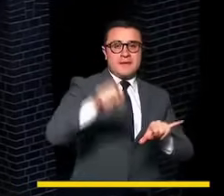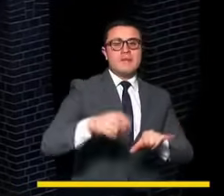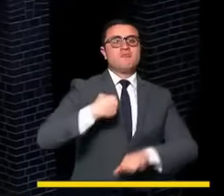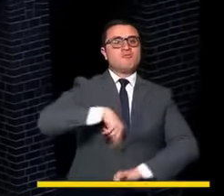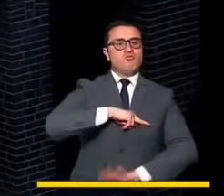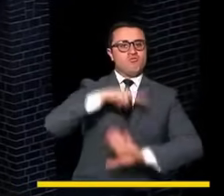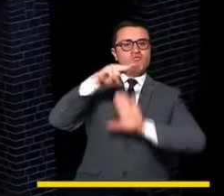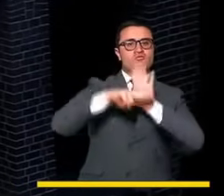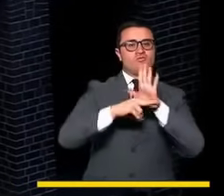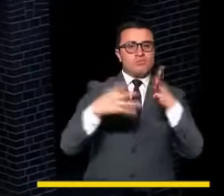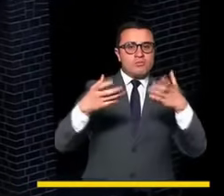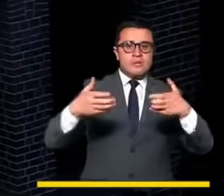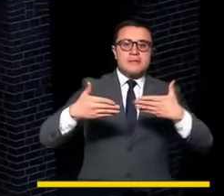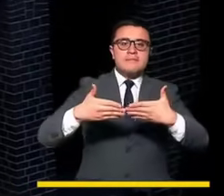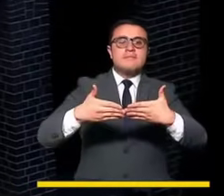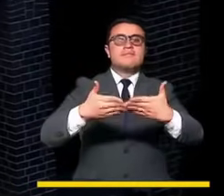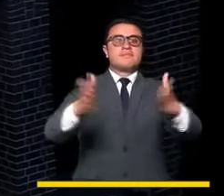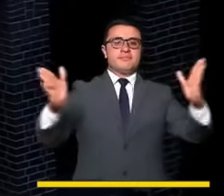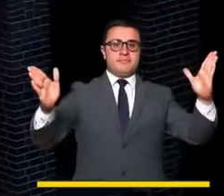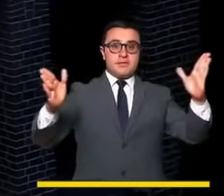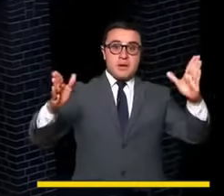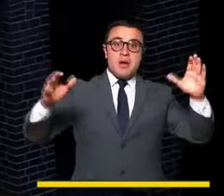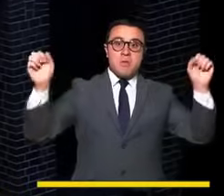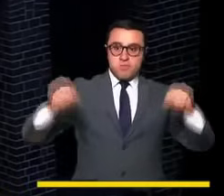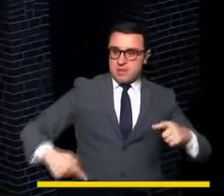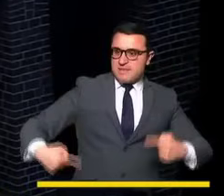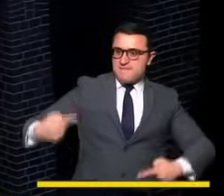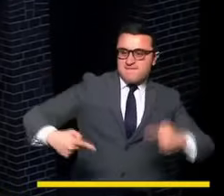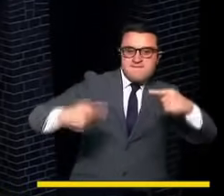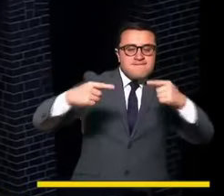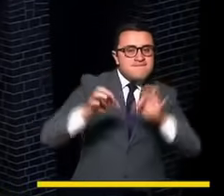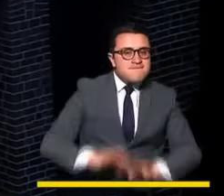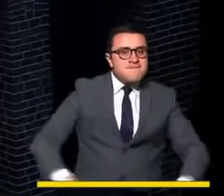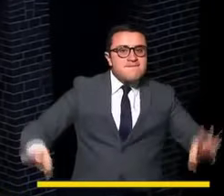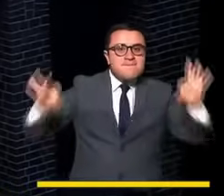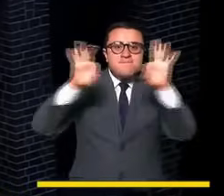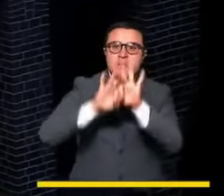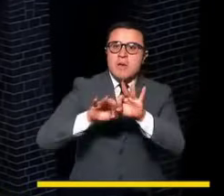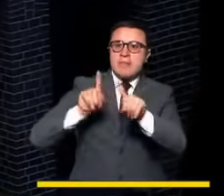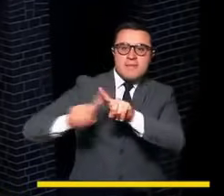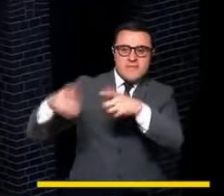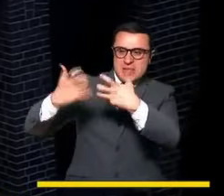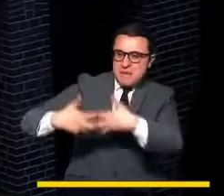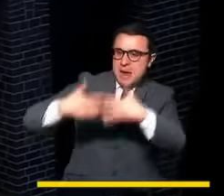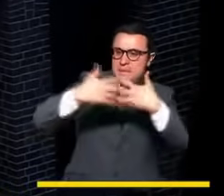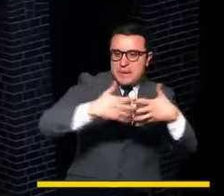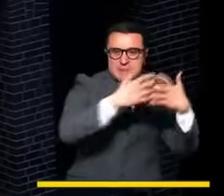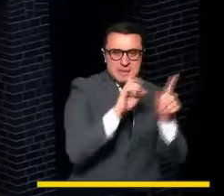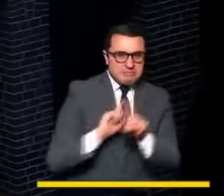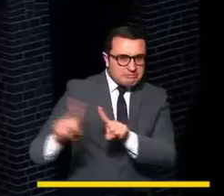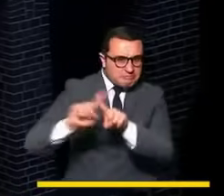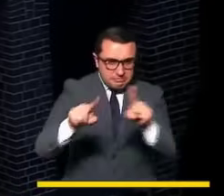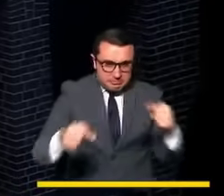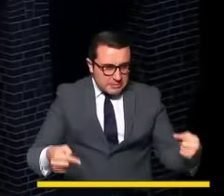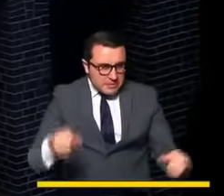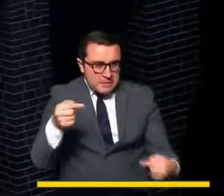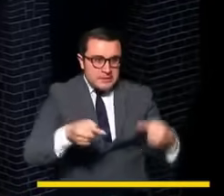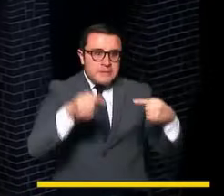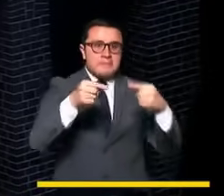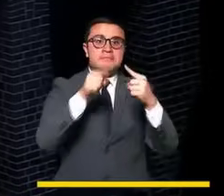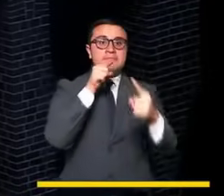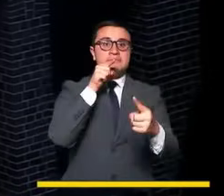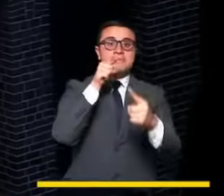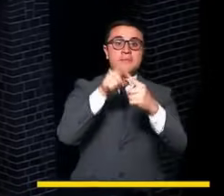abrir los aeropuertos a la mayor competencia posible de aerolíneas que nos permitan bajar